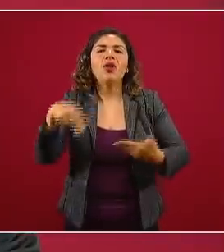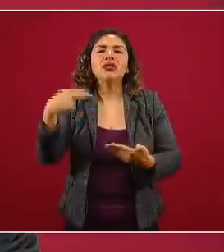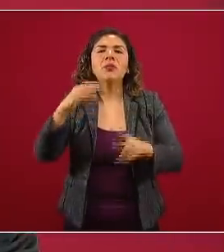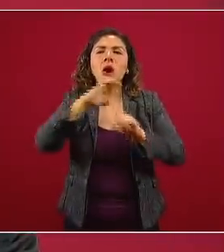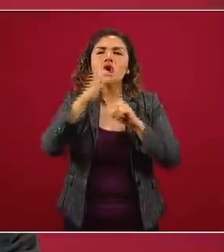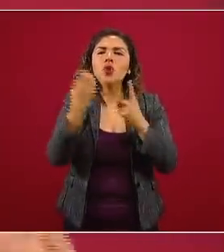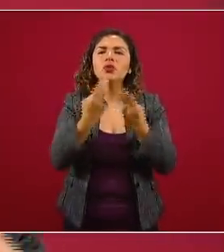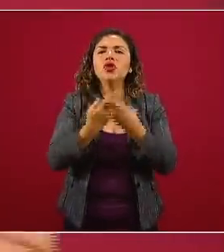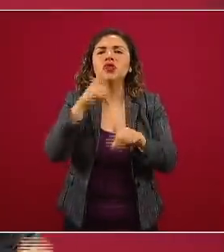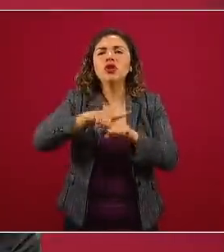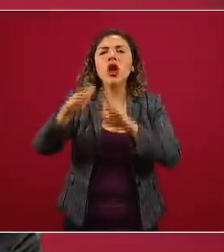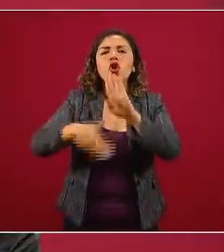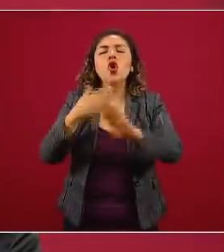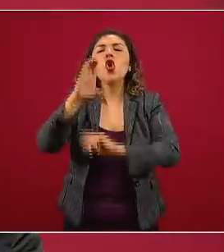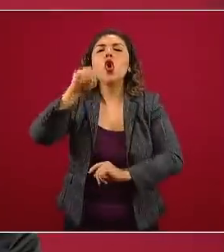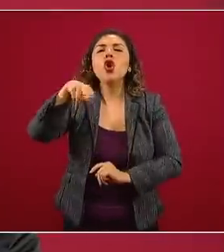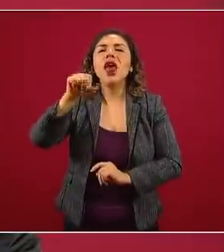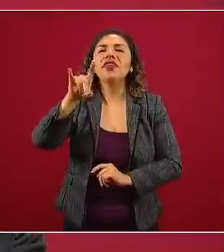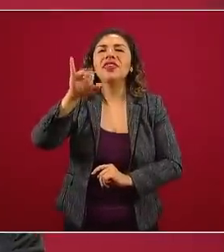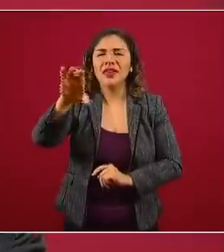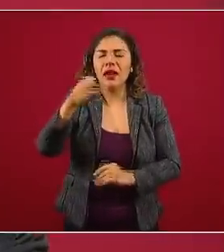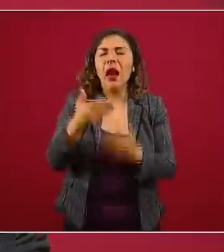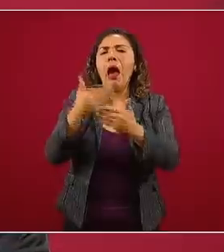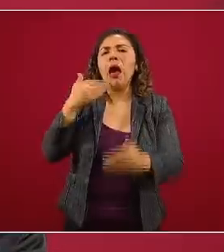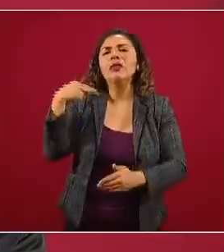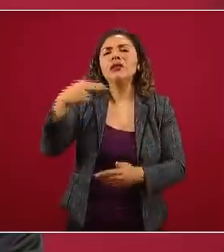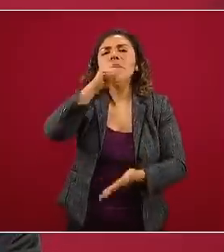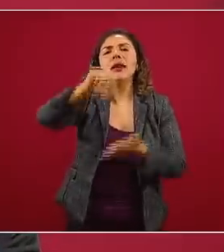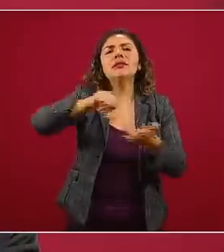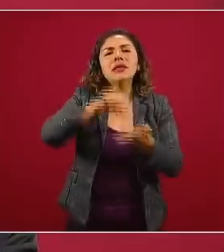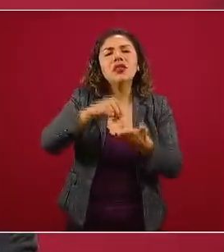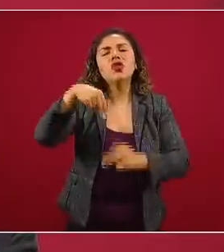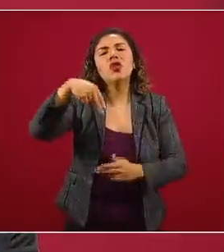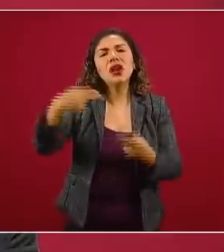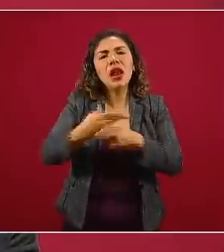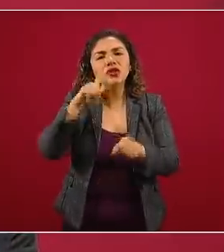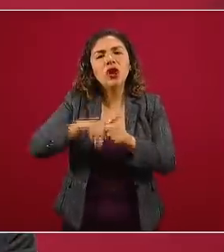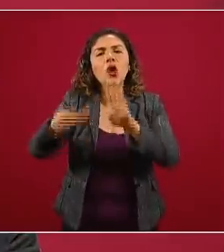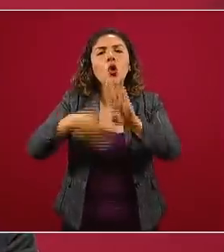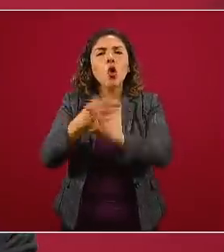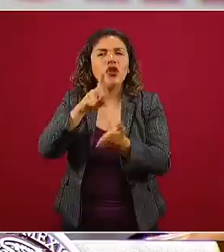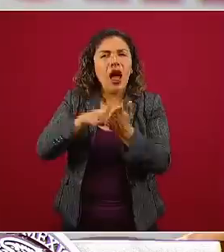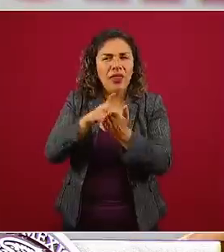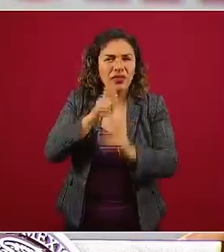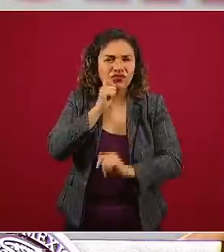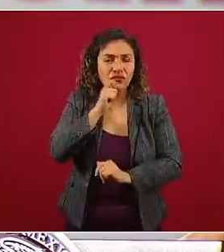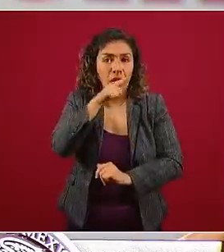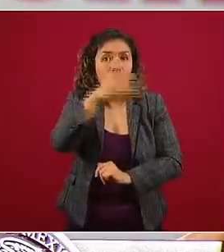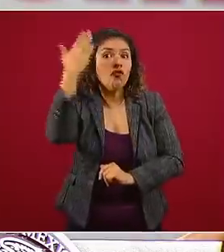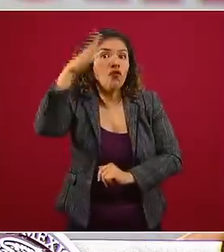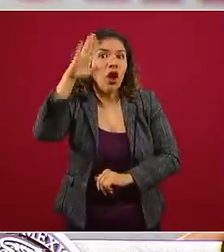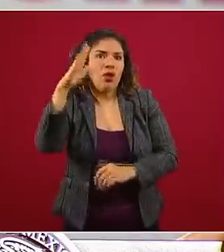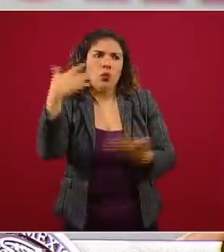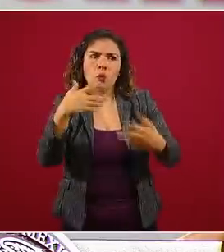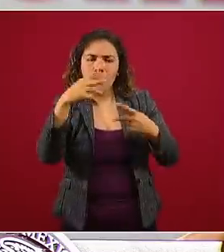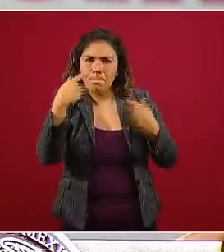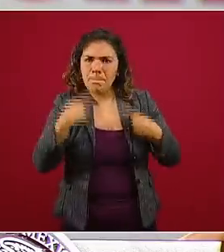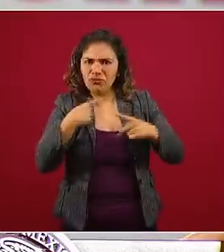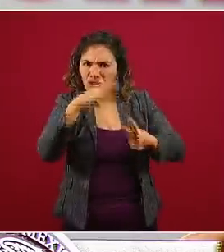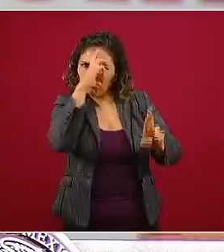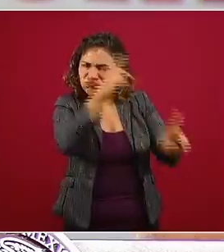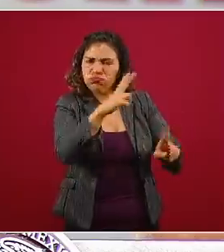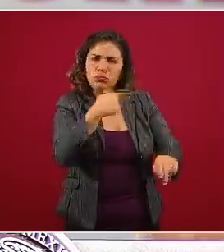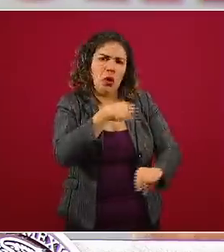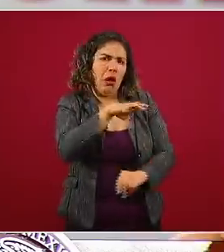contra las adicciones en ese momento se llamaba centro nacional contra las adicciones fue un muy respetado y querido un